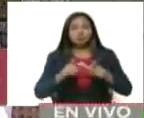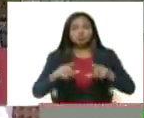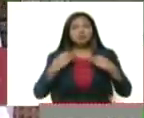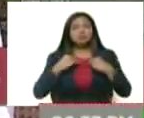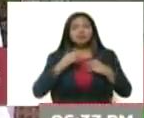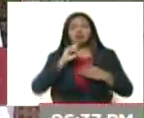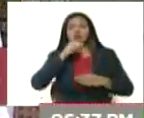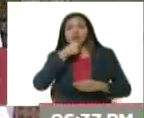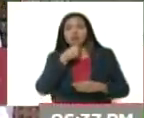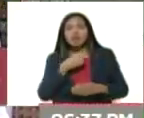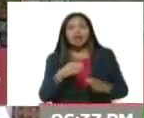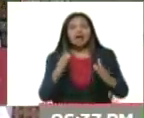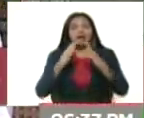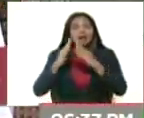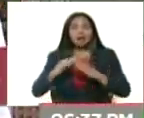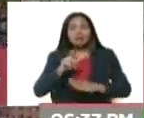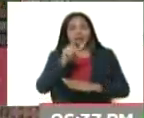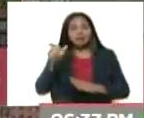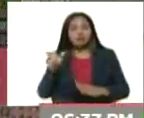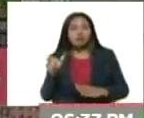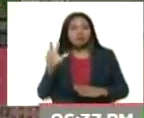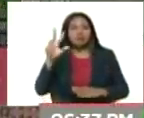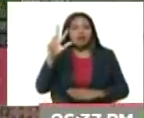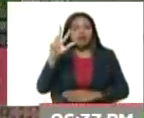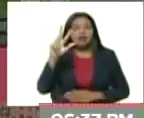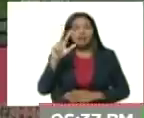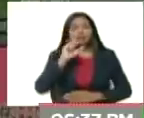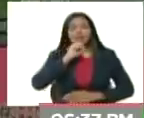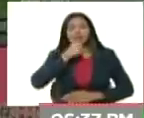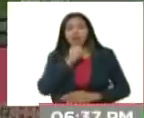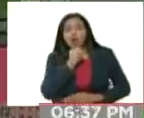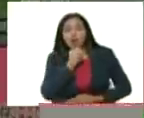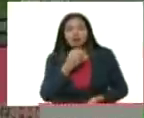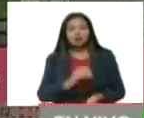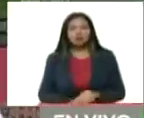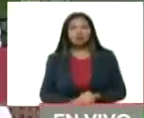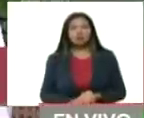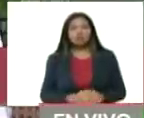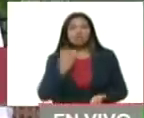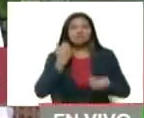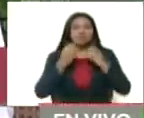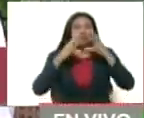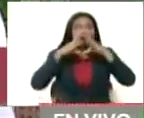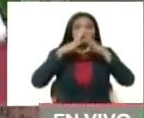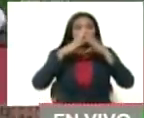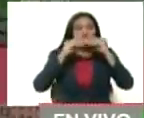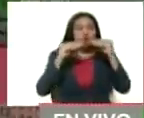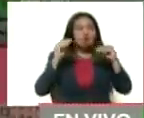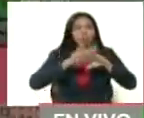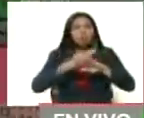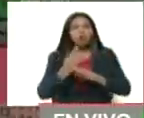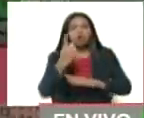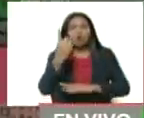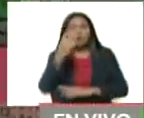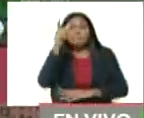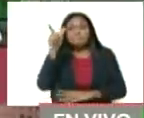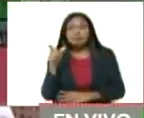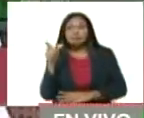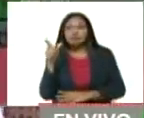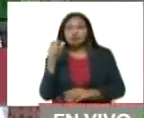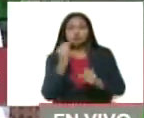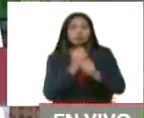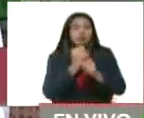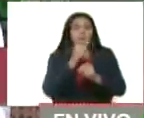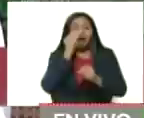ancianos, casas de residencia para personas de la tercera edad, donde se infectan todas y todos porque aparece un trabajador